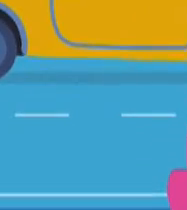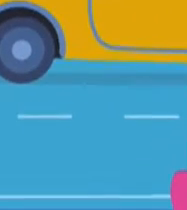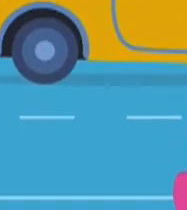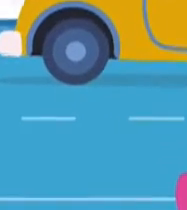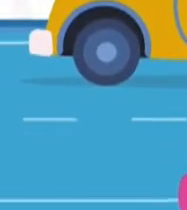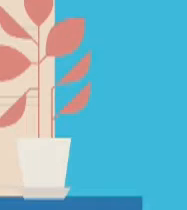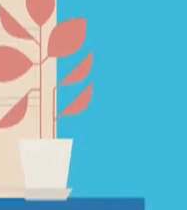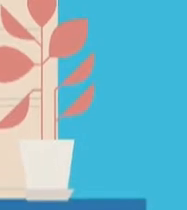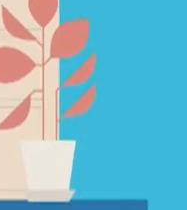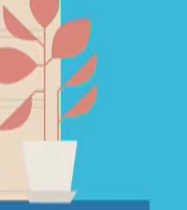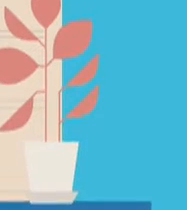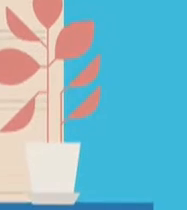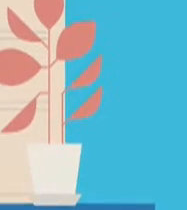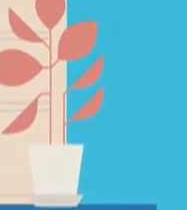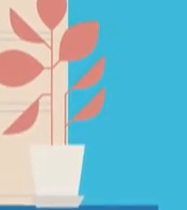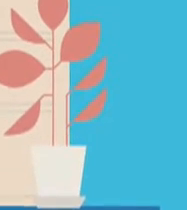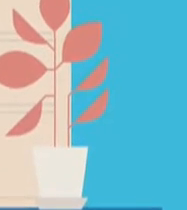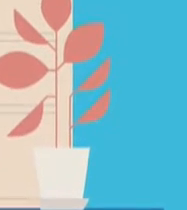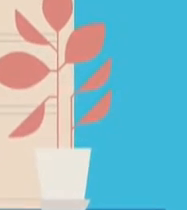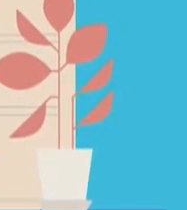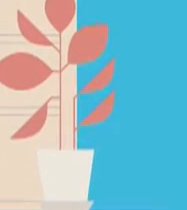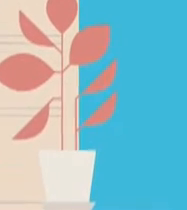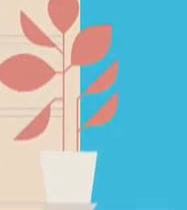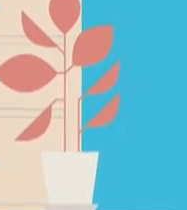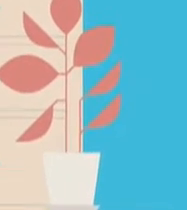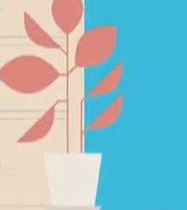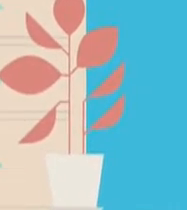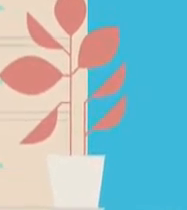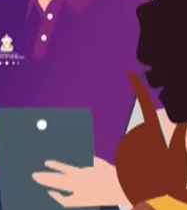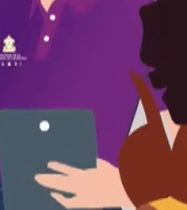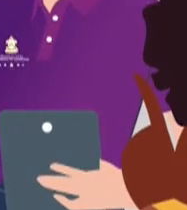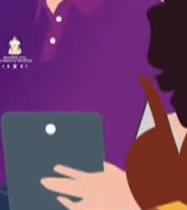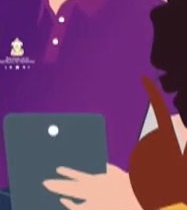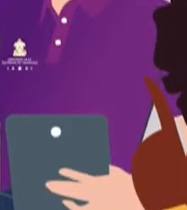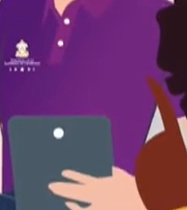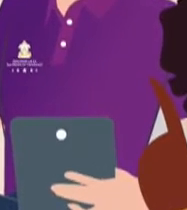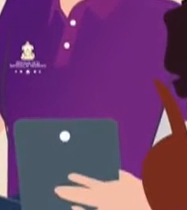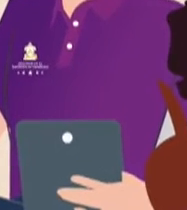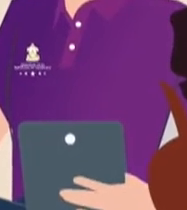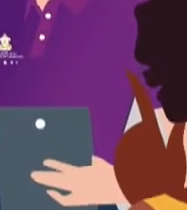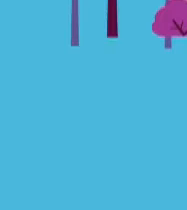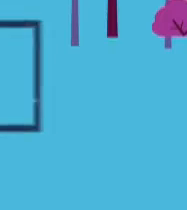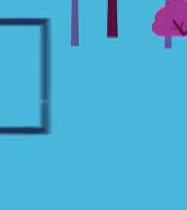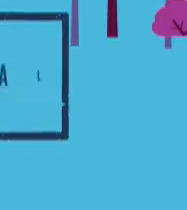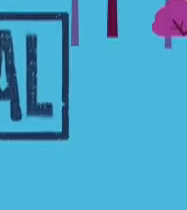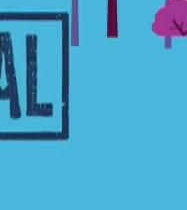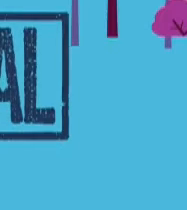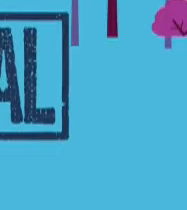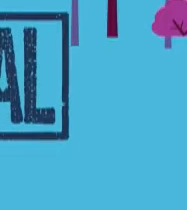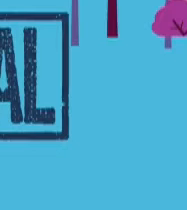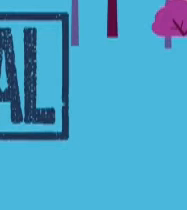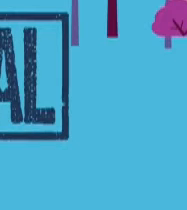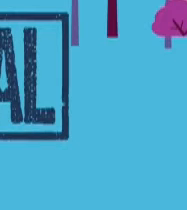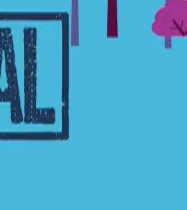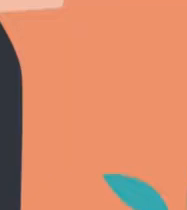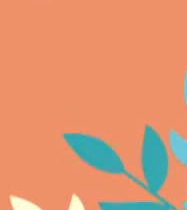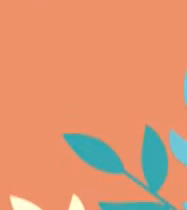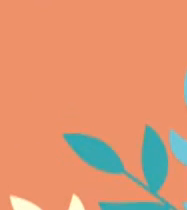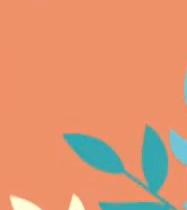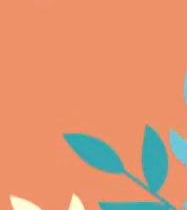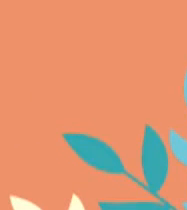centro ciudad mujer busca apoyo es el primer paso recordad que tu información es anónima y confidencial